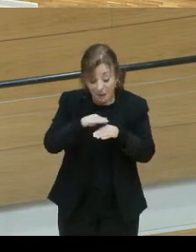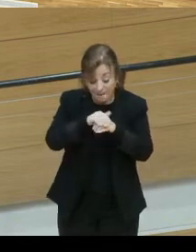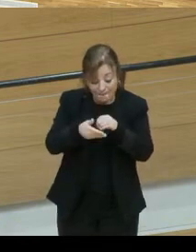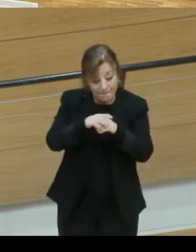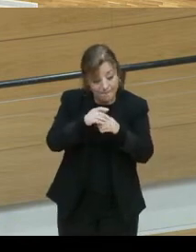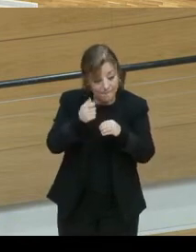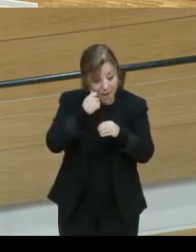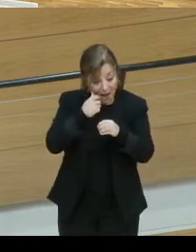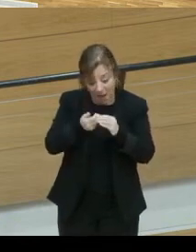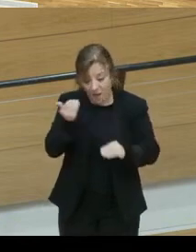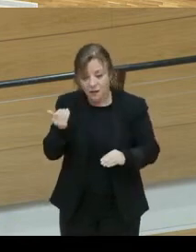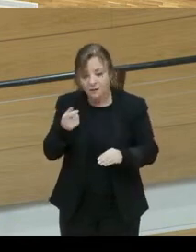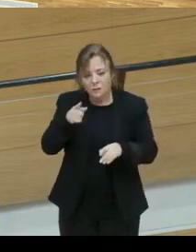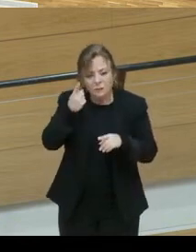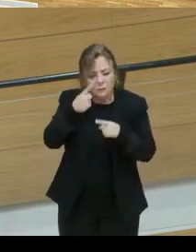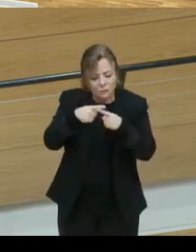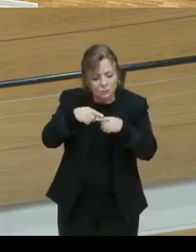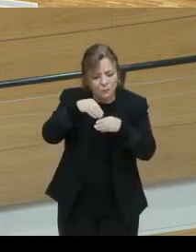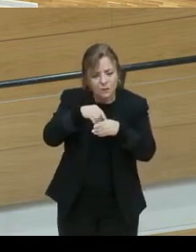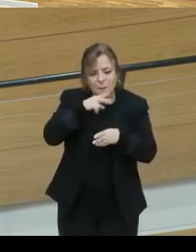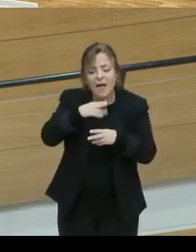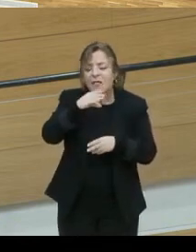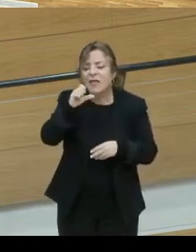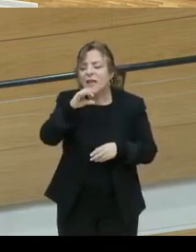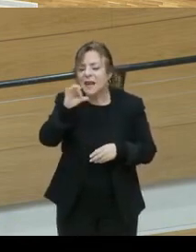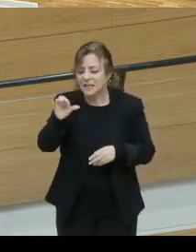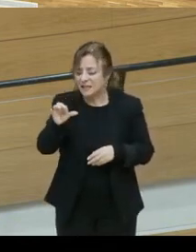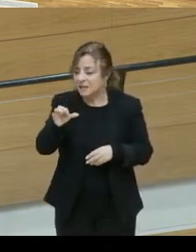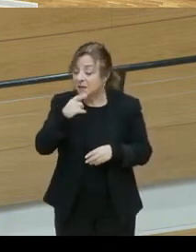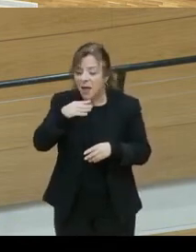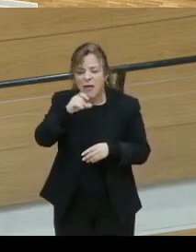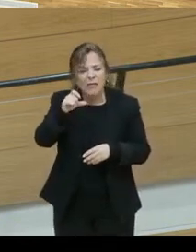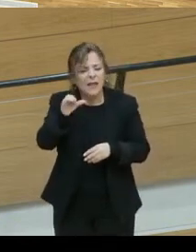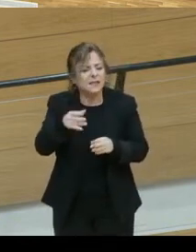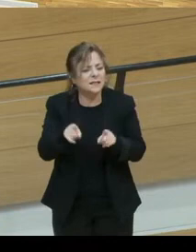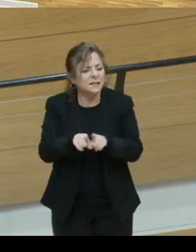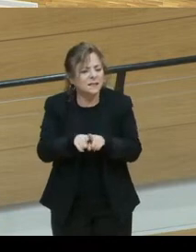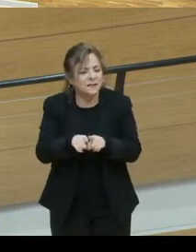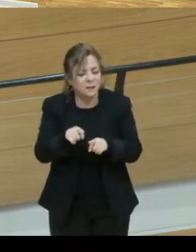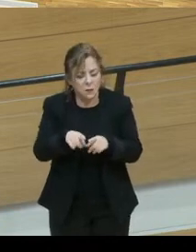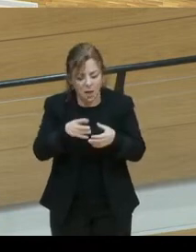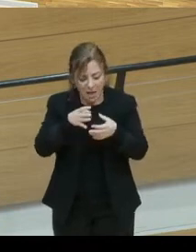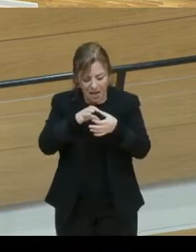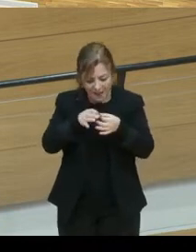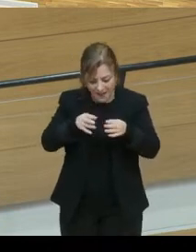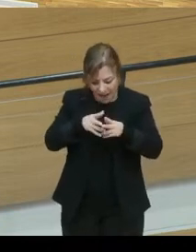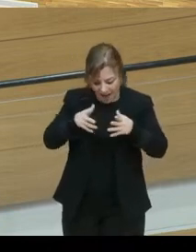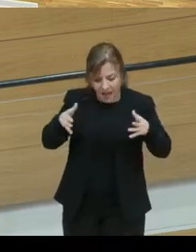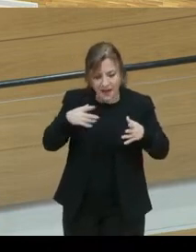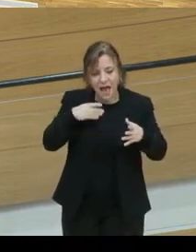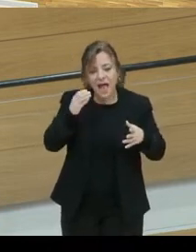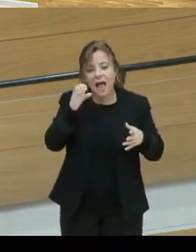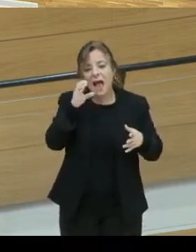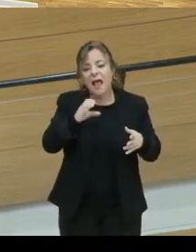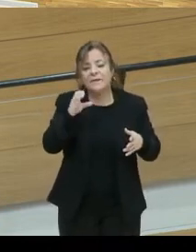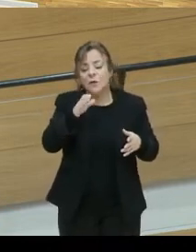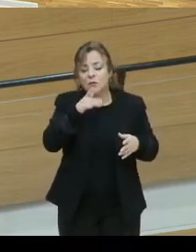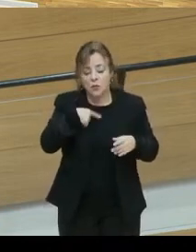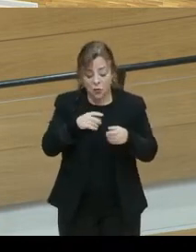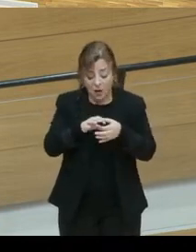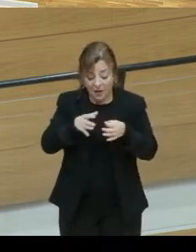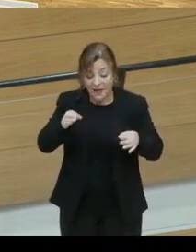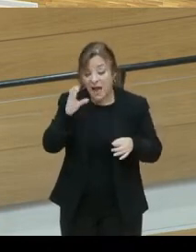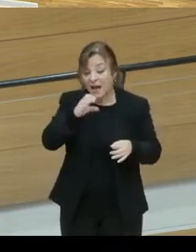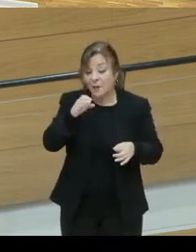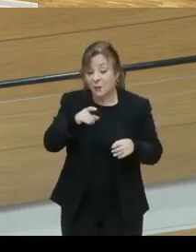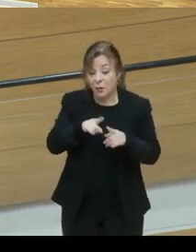se encuentran unos compuestos que se llaman ceras. Las ceras son compuestos de cadena larga de carbono. La cadena de carbono es como